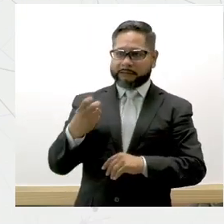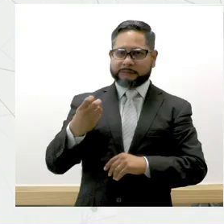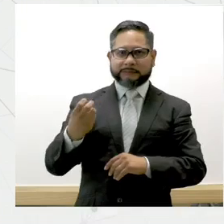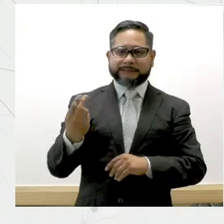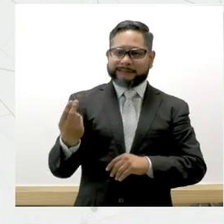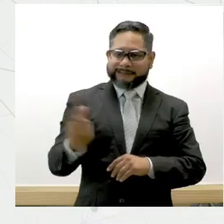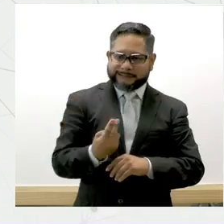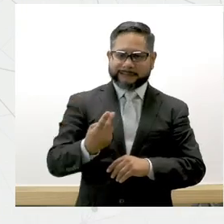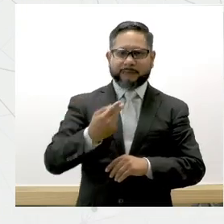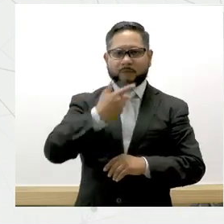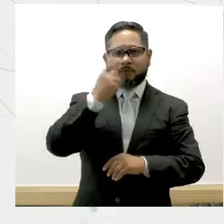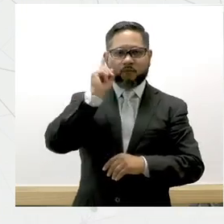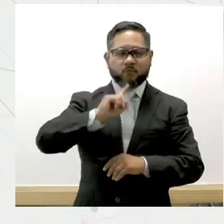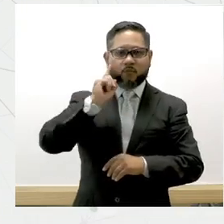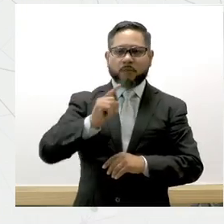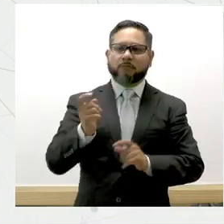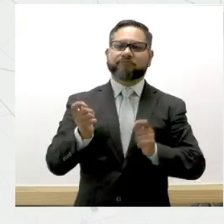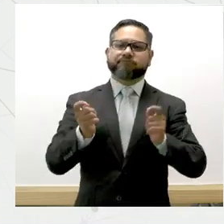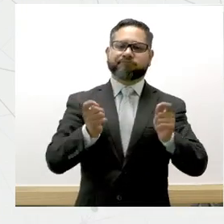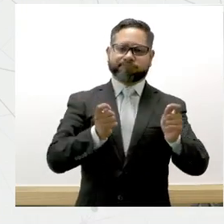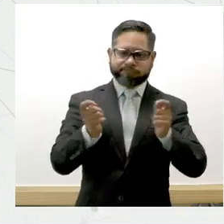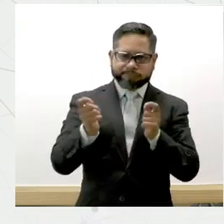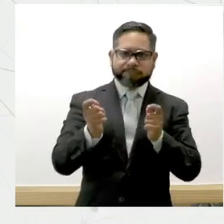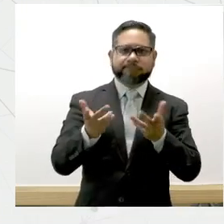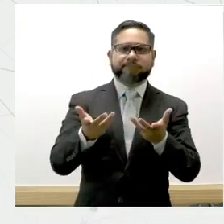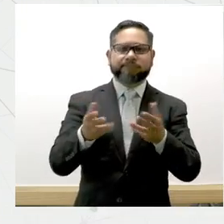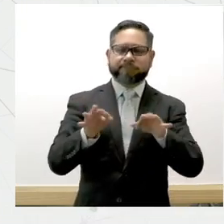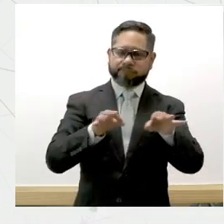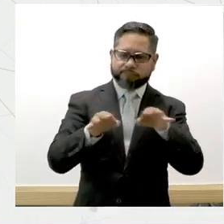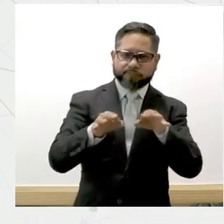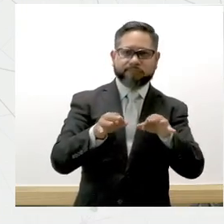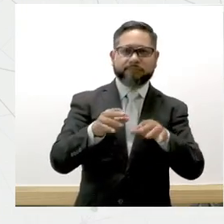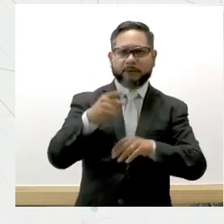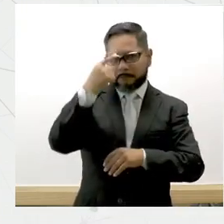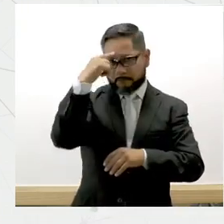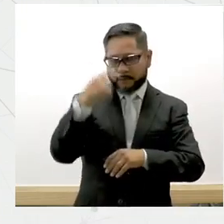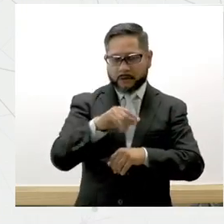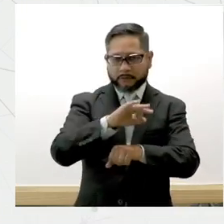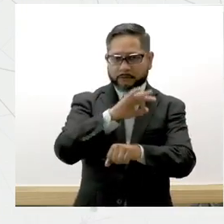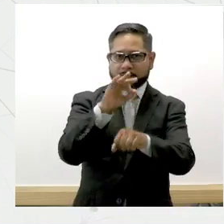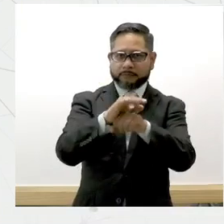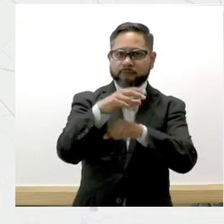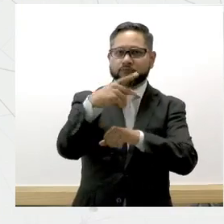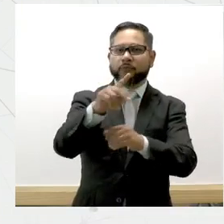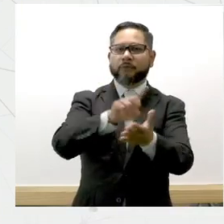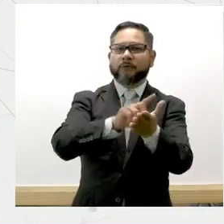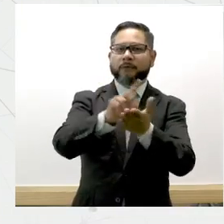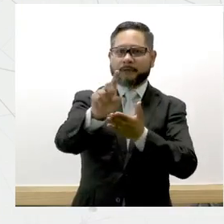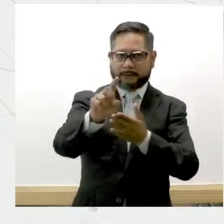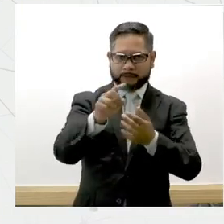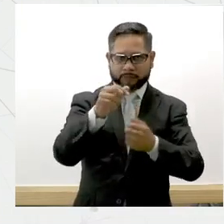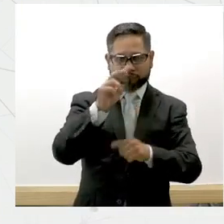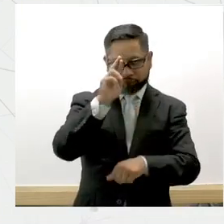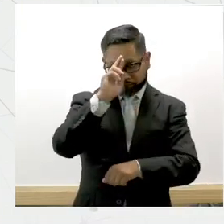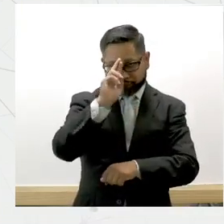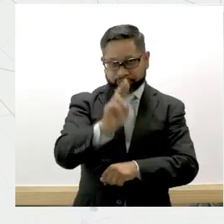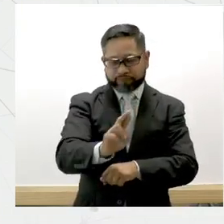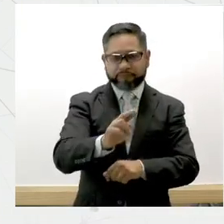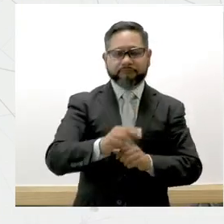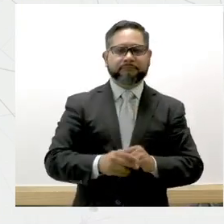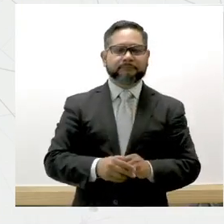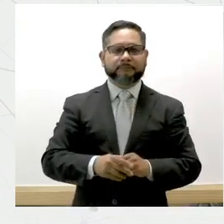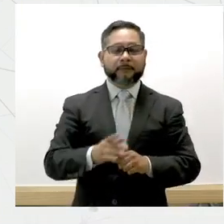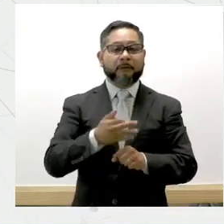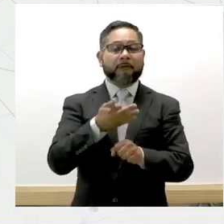diseña un marco en el que podemos garantizar los derechos de las personas. ¿Podríamos decir que este es el marco en el que nos encontramos en la